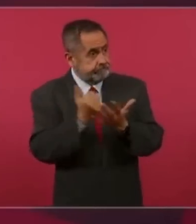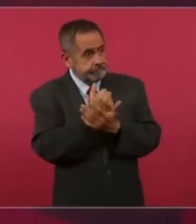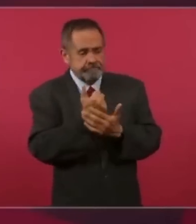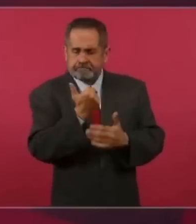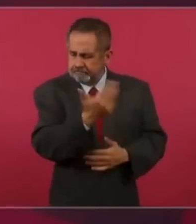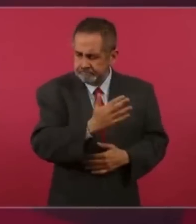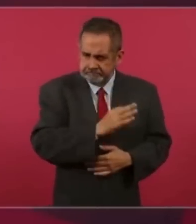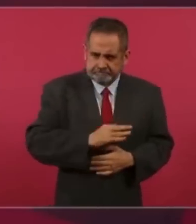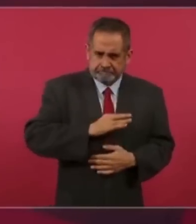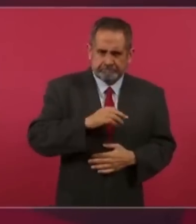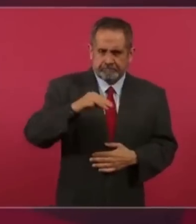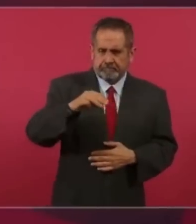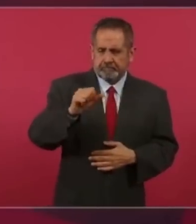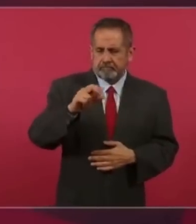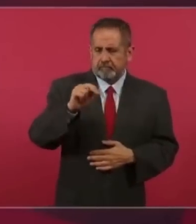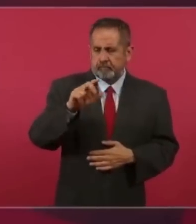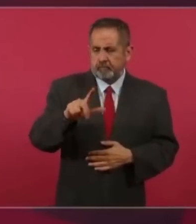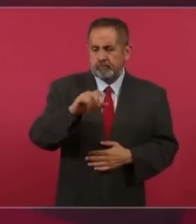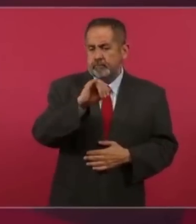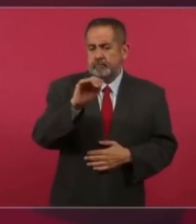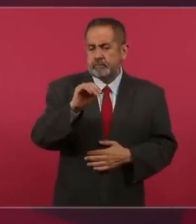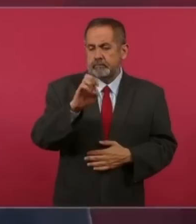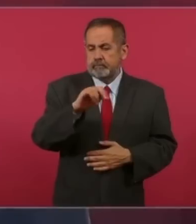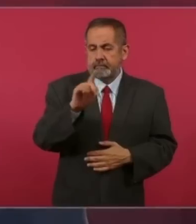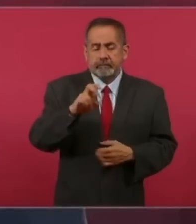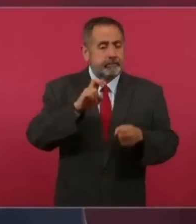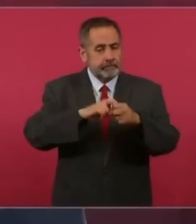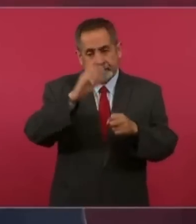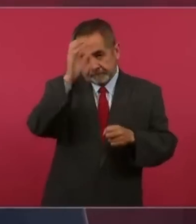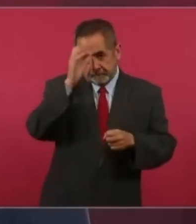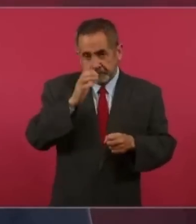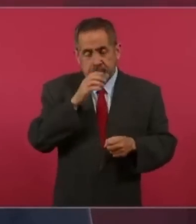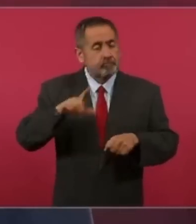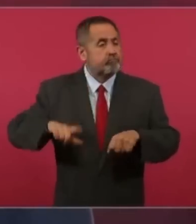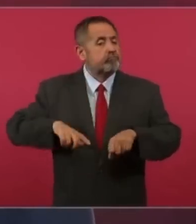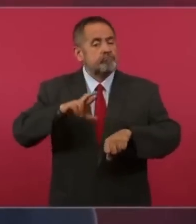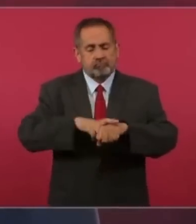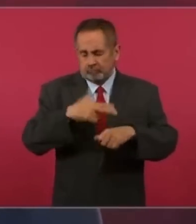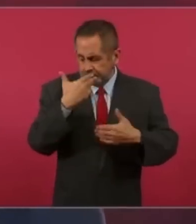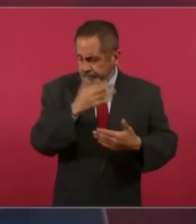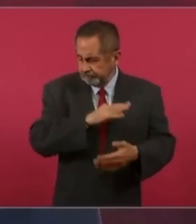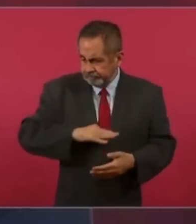Manuel Jiménez en Coahuila como gobernador.